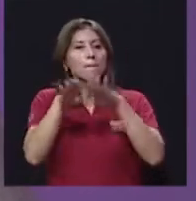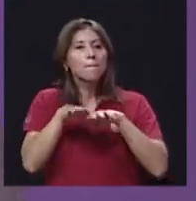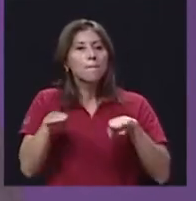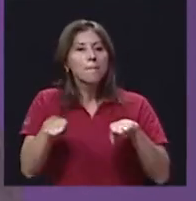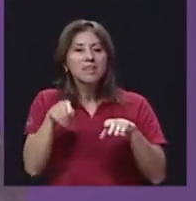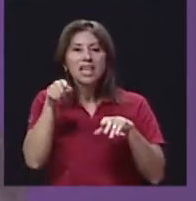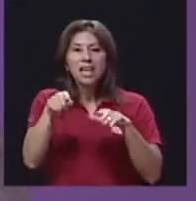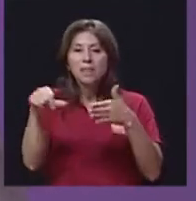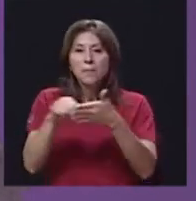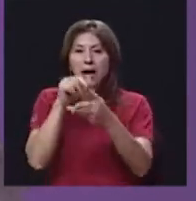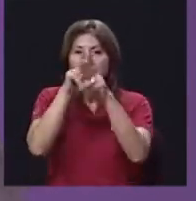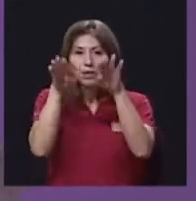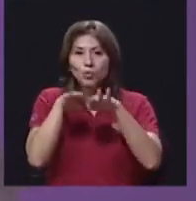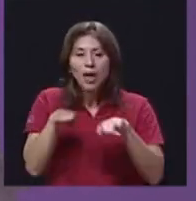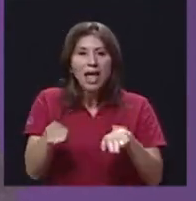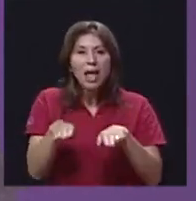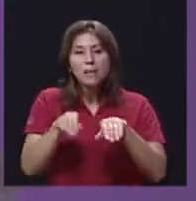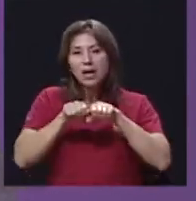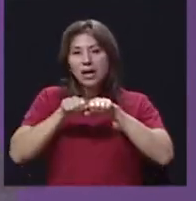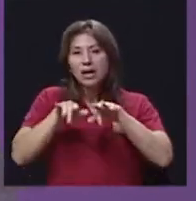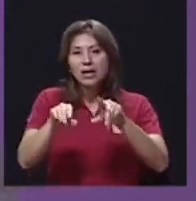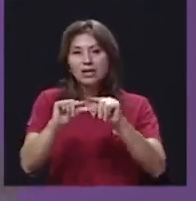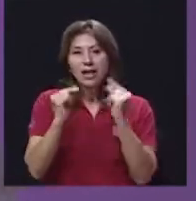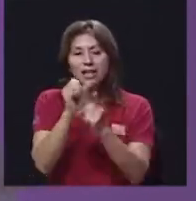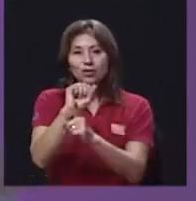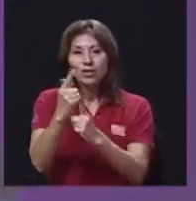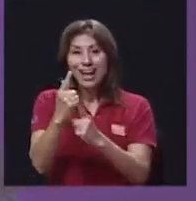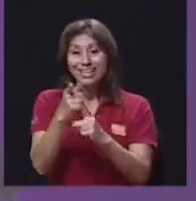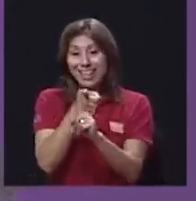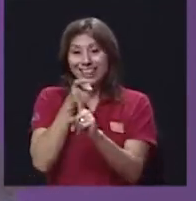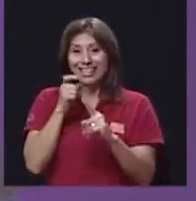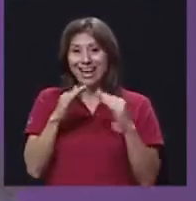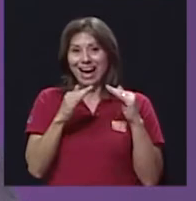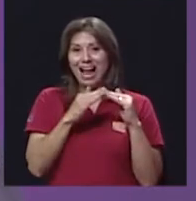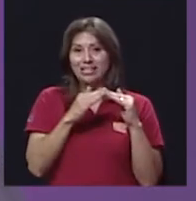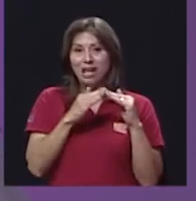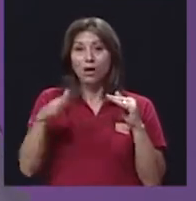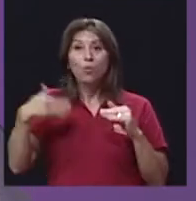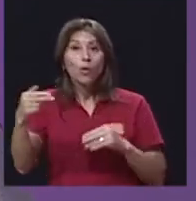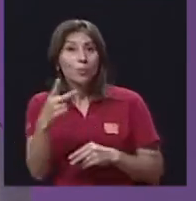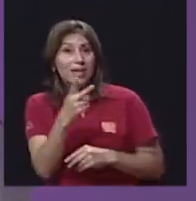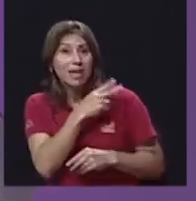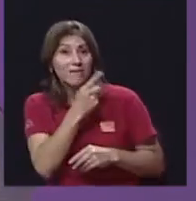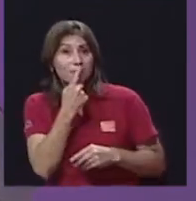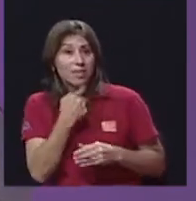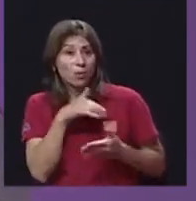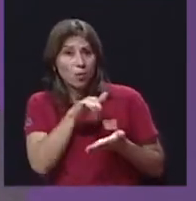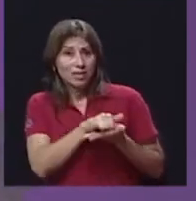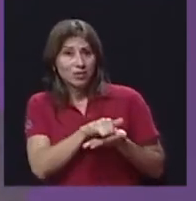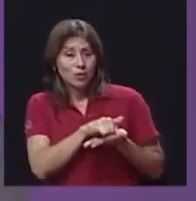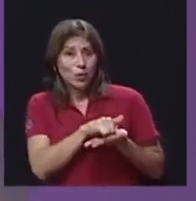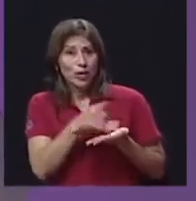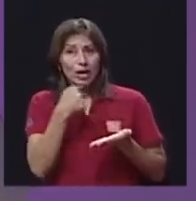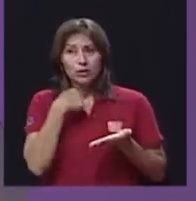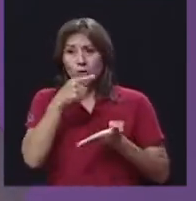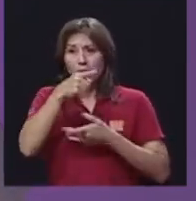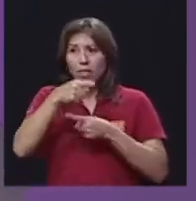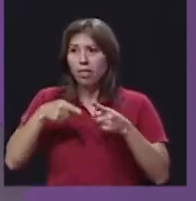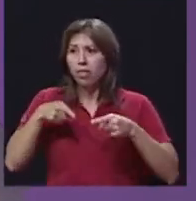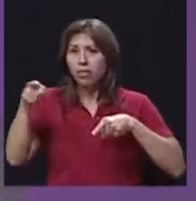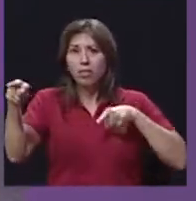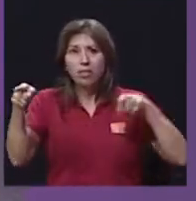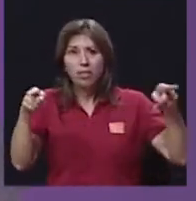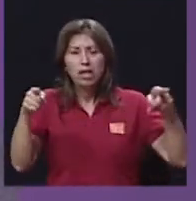la casa precisamente ahí está la oficina y cuando mi jefe me dijo eso yo le dije a mi esposo yo no me yo sé que mi salario es